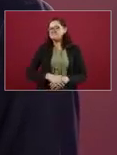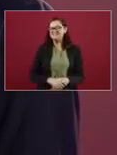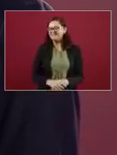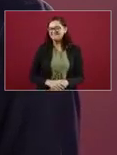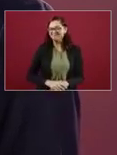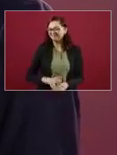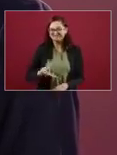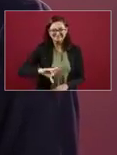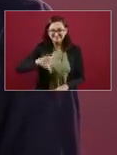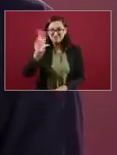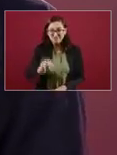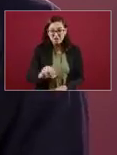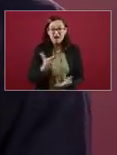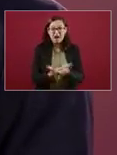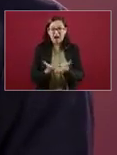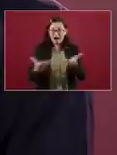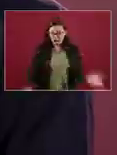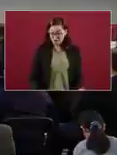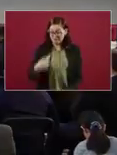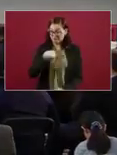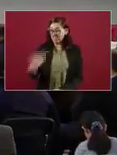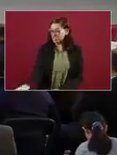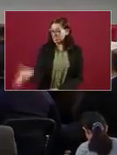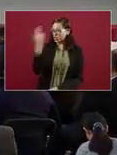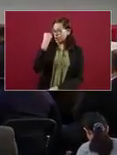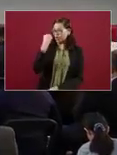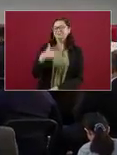Realmente es un timbre de orgullo